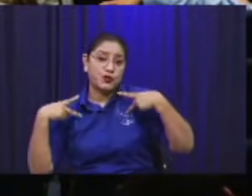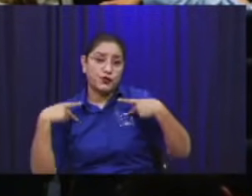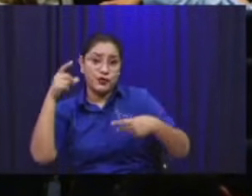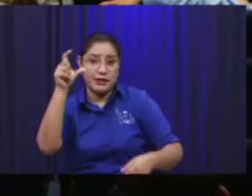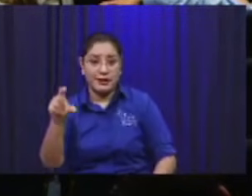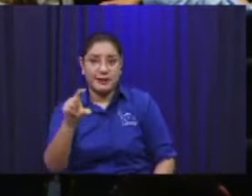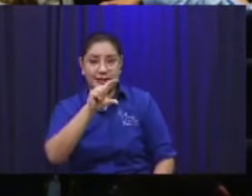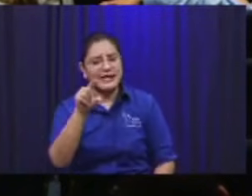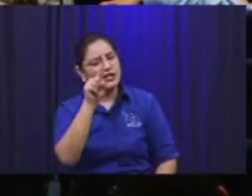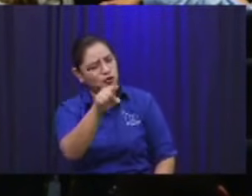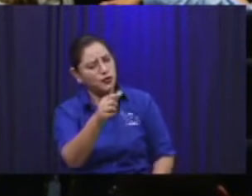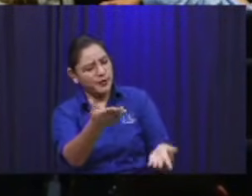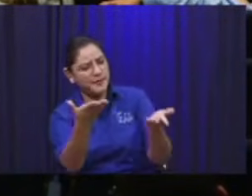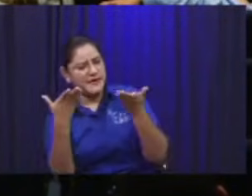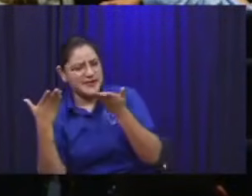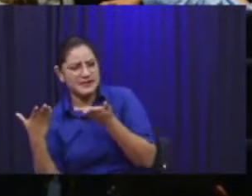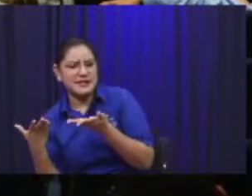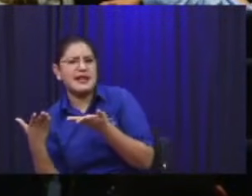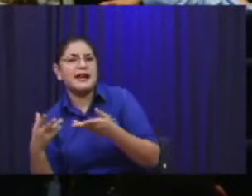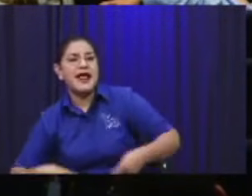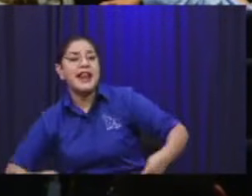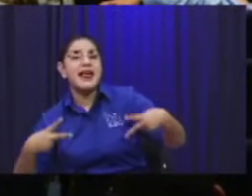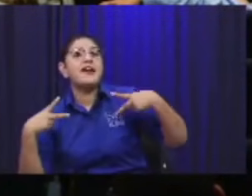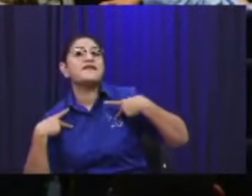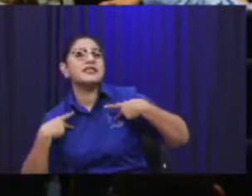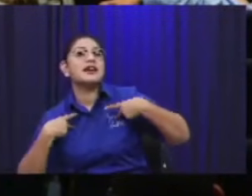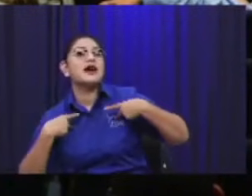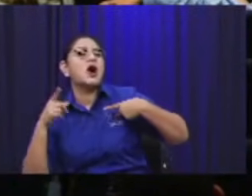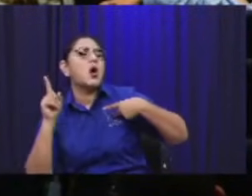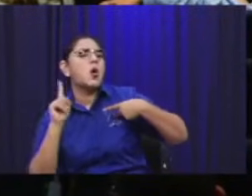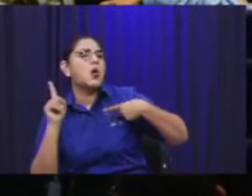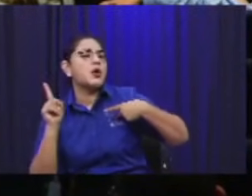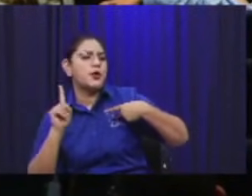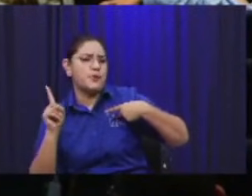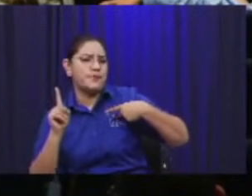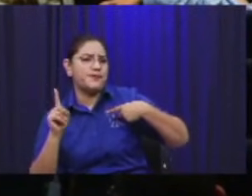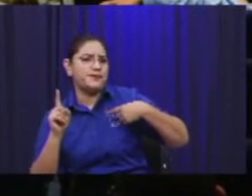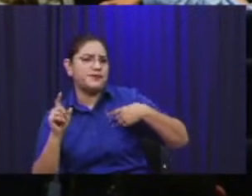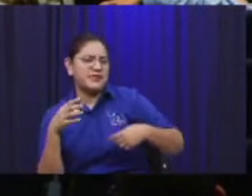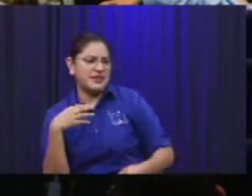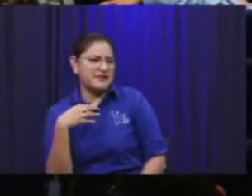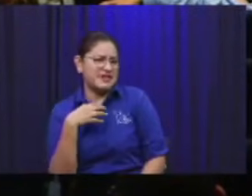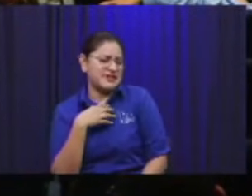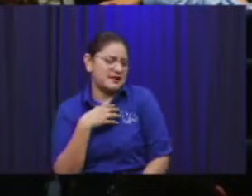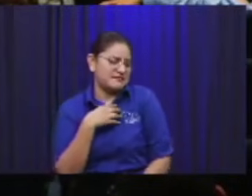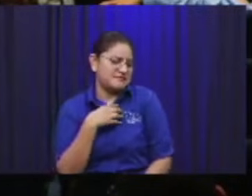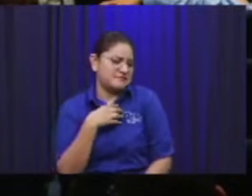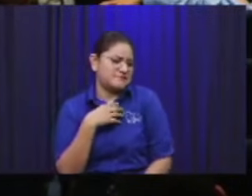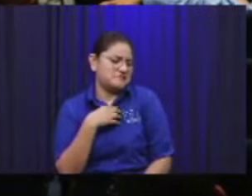tu vida a mí o te vas a reservar una buena parte para ti